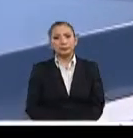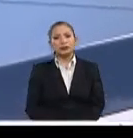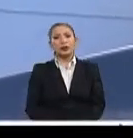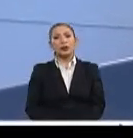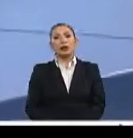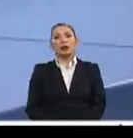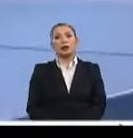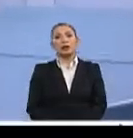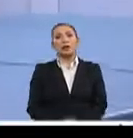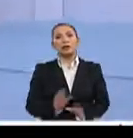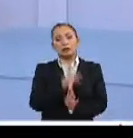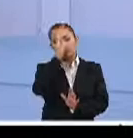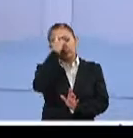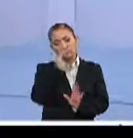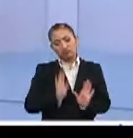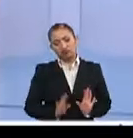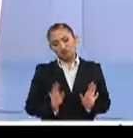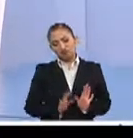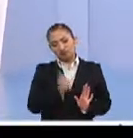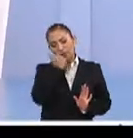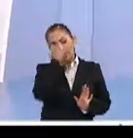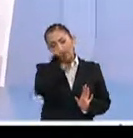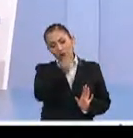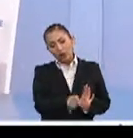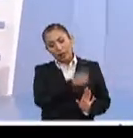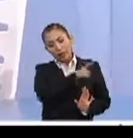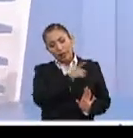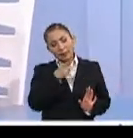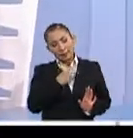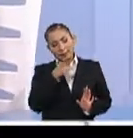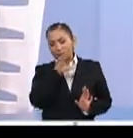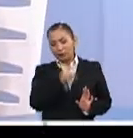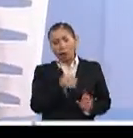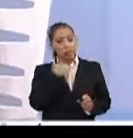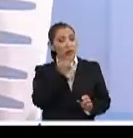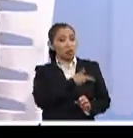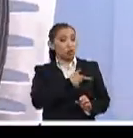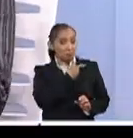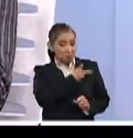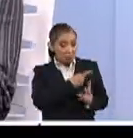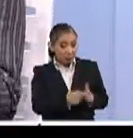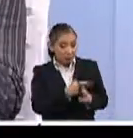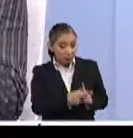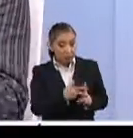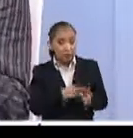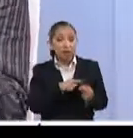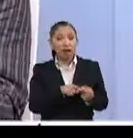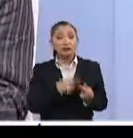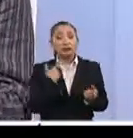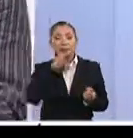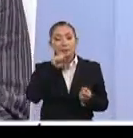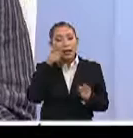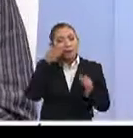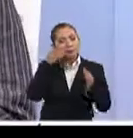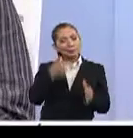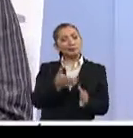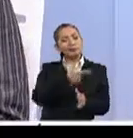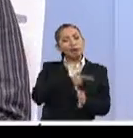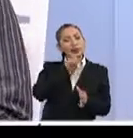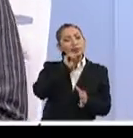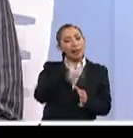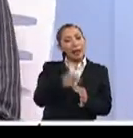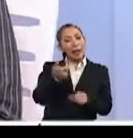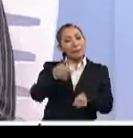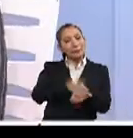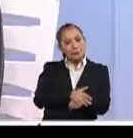Entonces, el perfil que tienen que tener obviamente pues es totalmente numérico. También orientado mucho a la